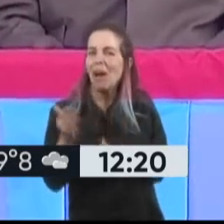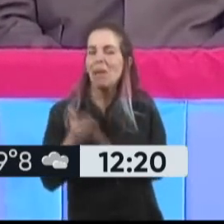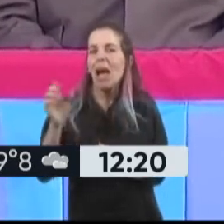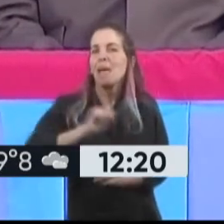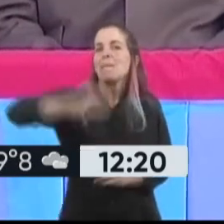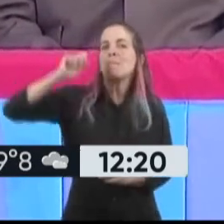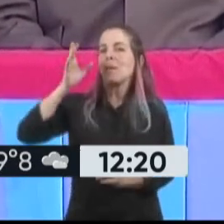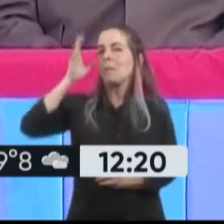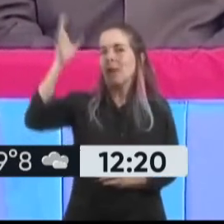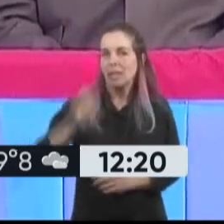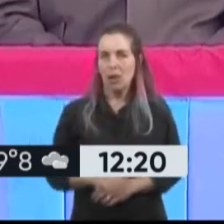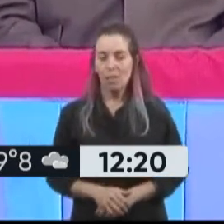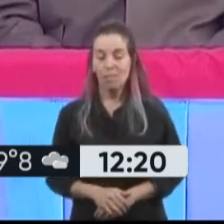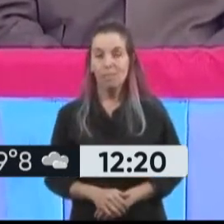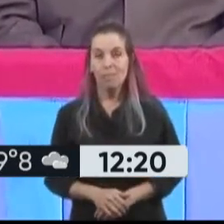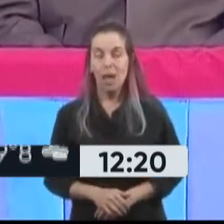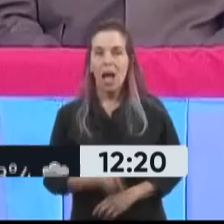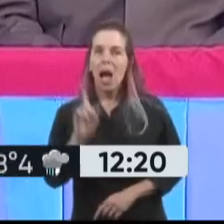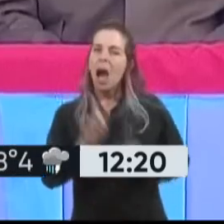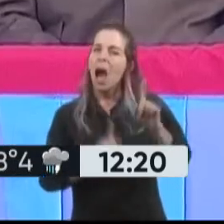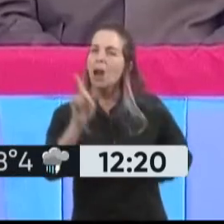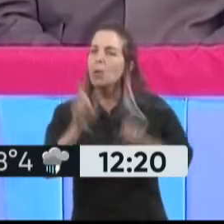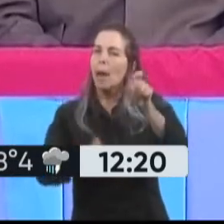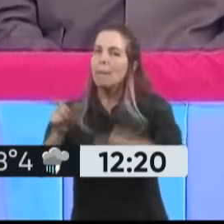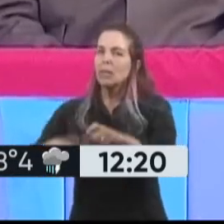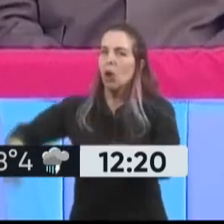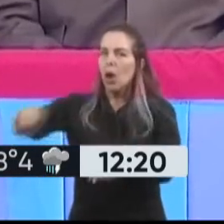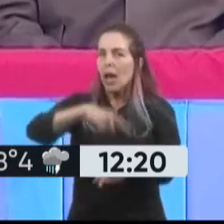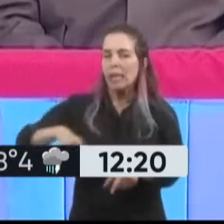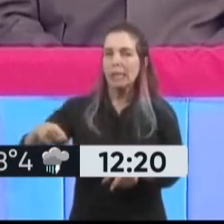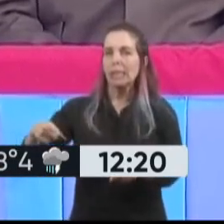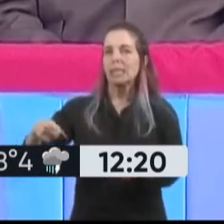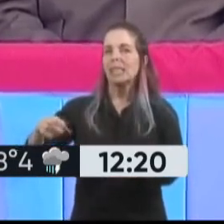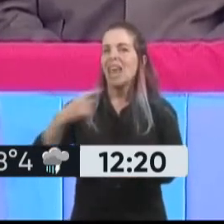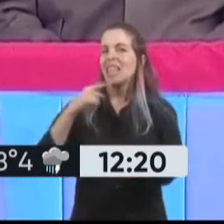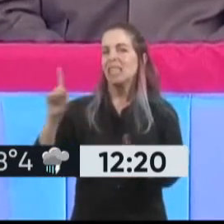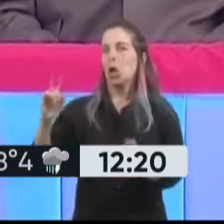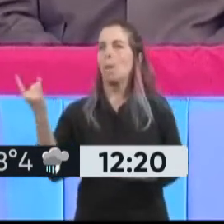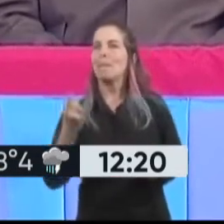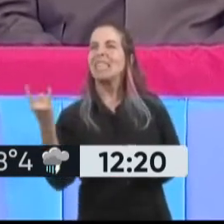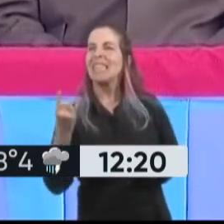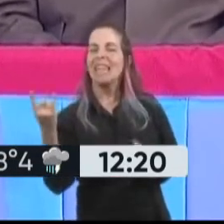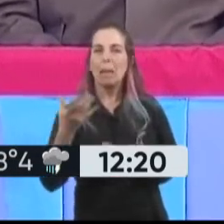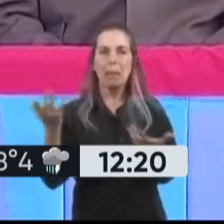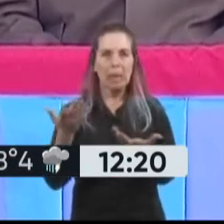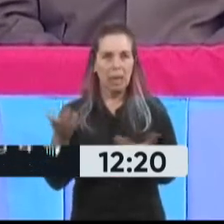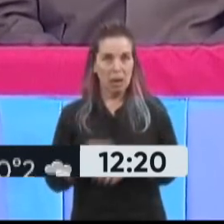De hecho, algunos deshonestos intelectualmente niegan que eso estaba ocurriendo. Sin embargo, en